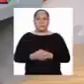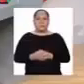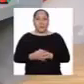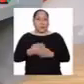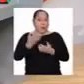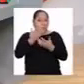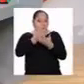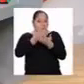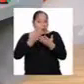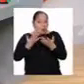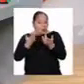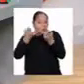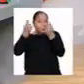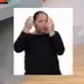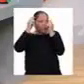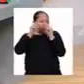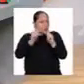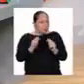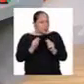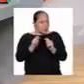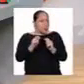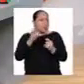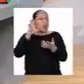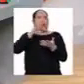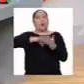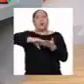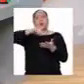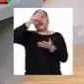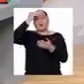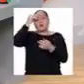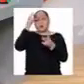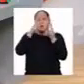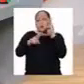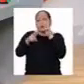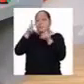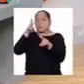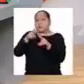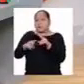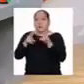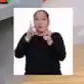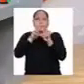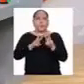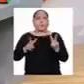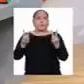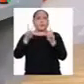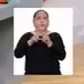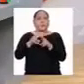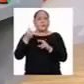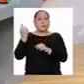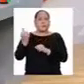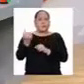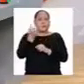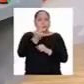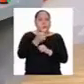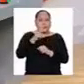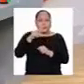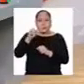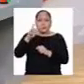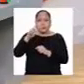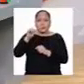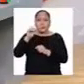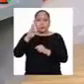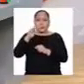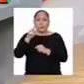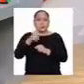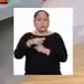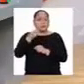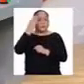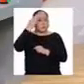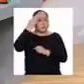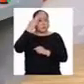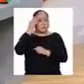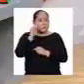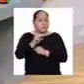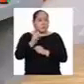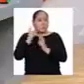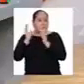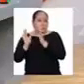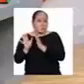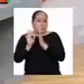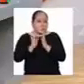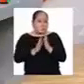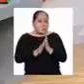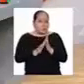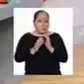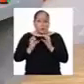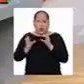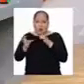Antes del corte comercial, aprendimos a reconocer los valores de cada variable y saber si se organizarán